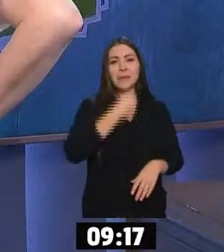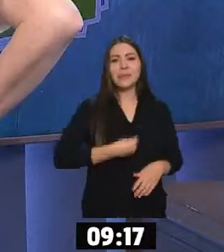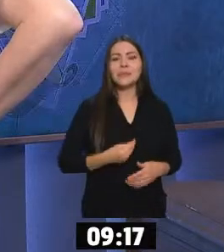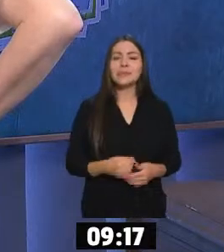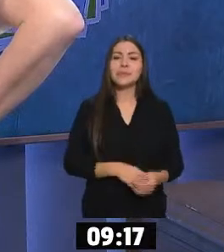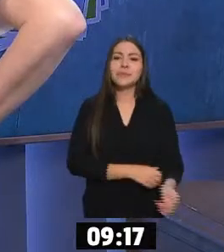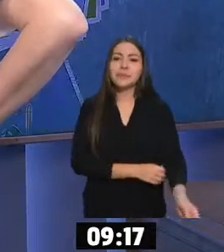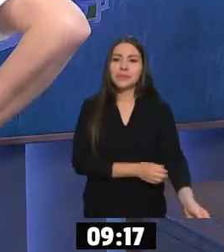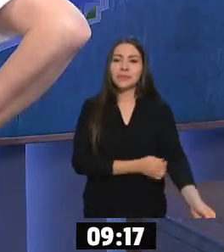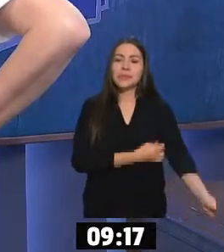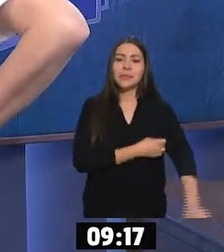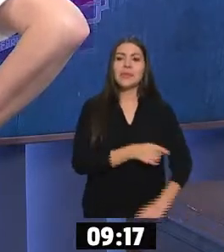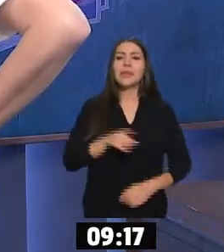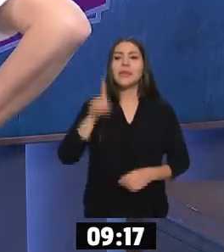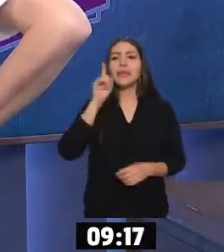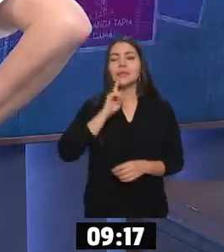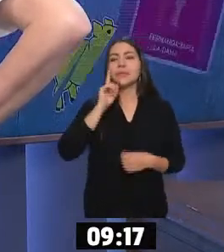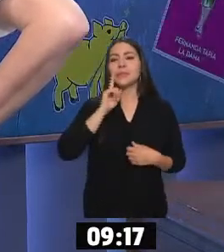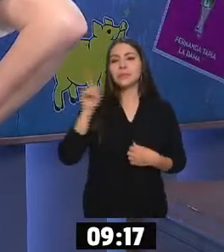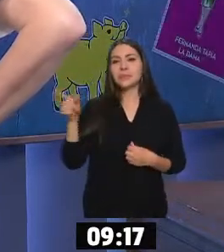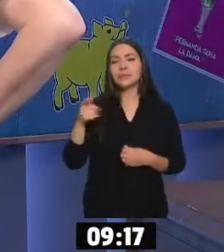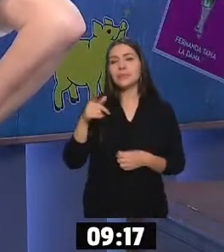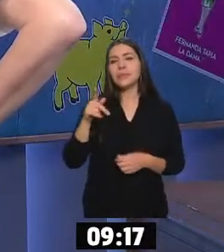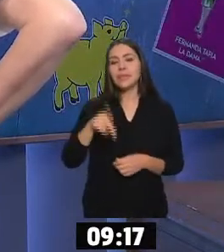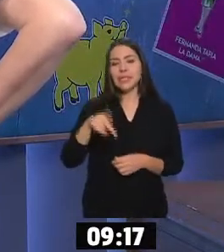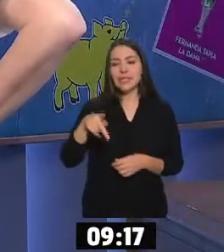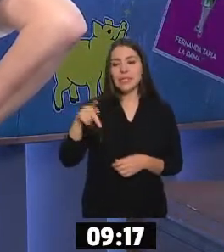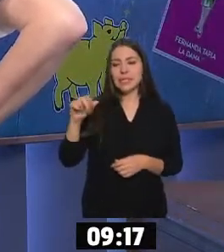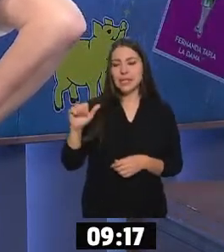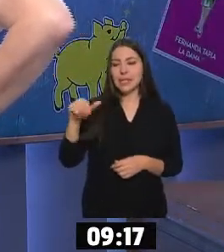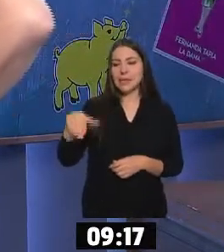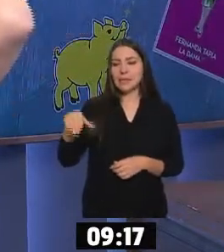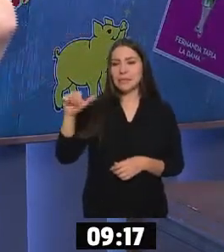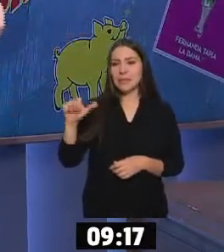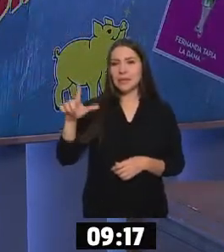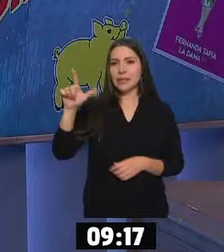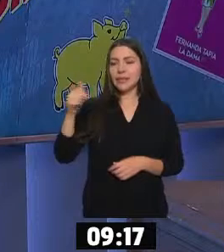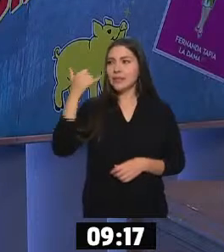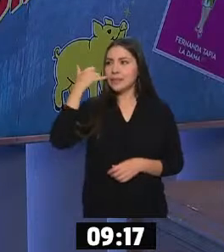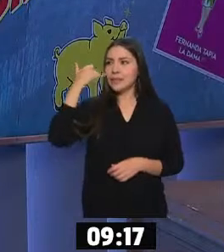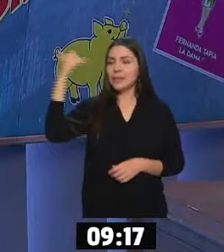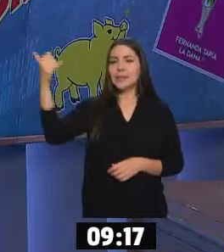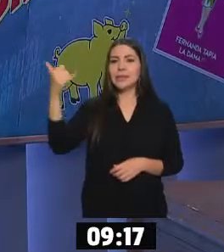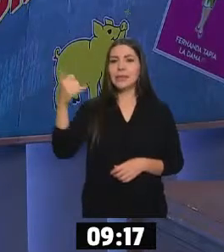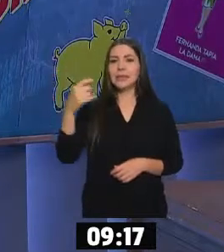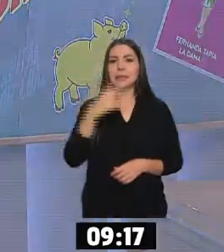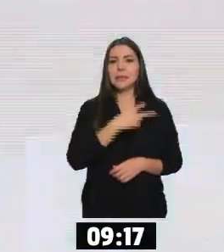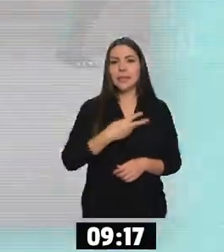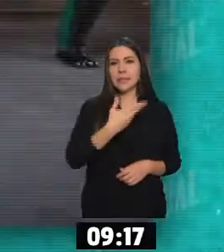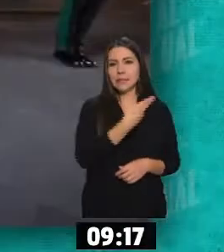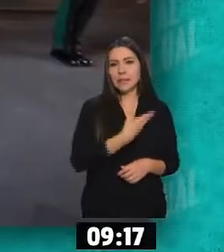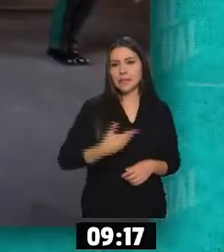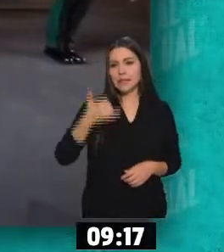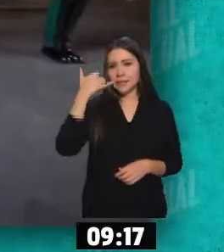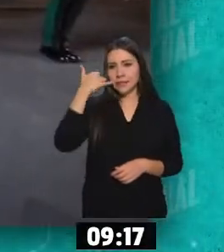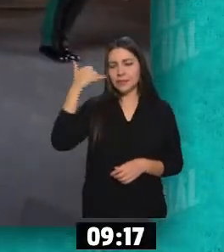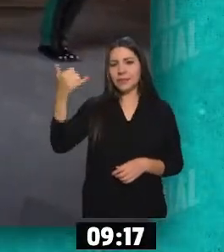con la vicepresidenta Kamala. Kamala. Van a tratar varios Kamala es la temas. canción de la maldita vecindad. No, es la que le decían, ese